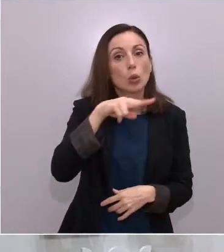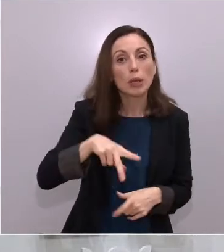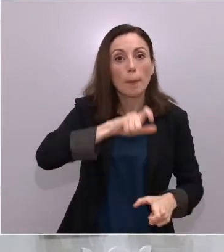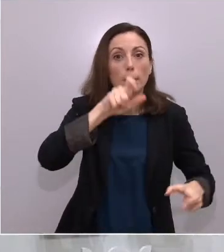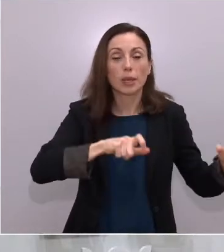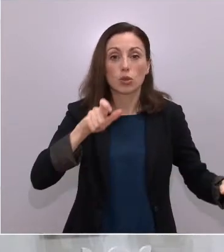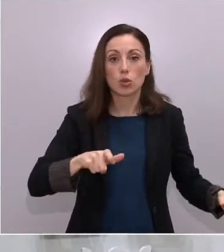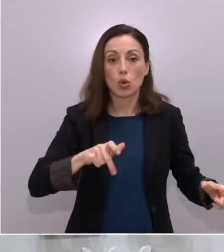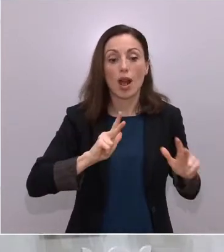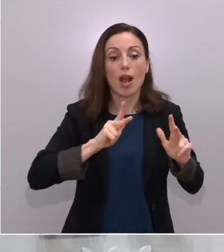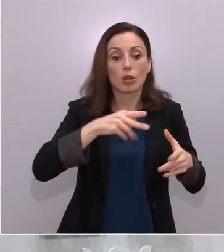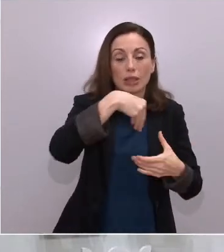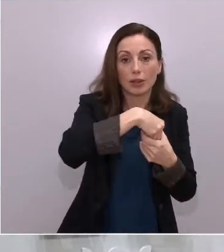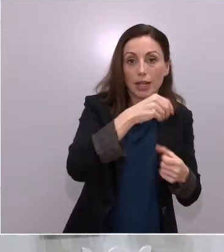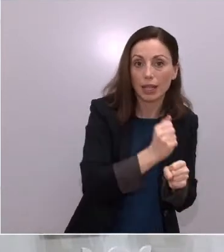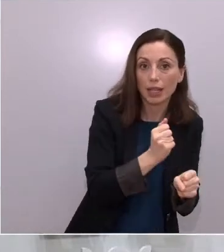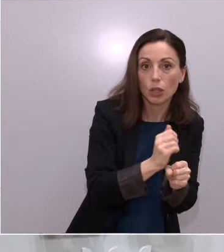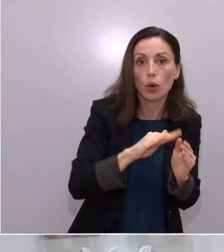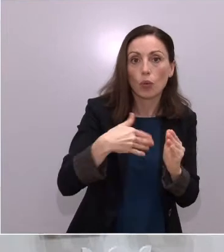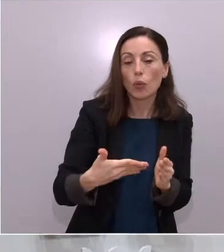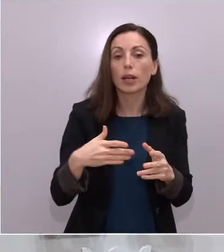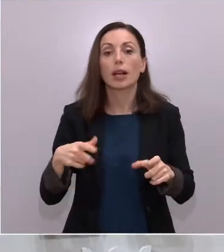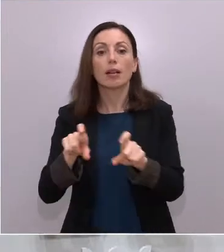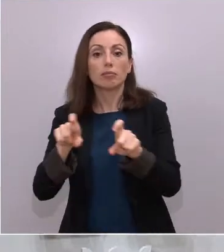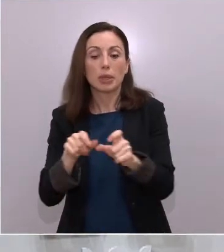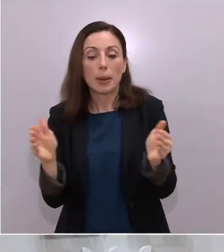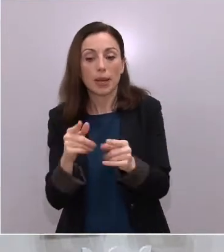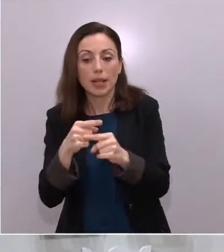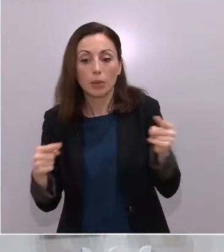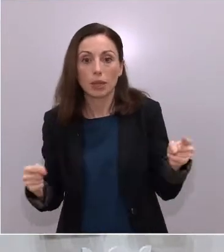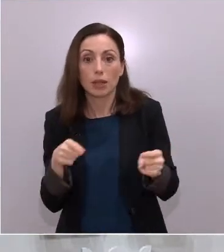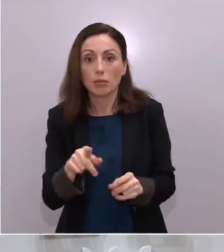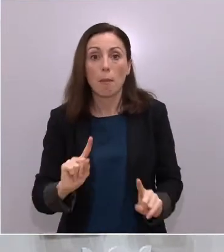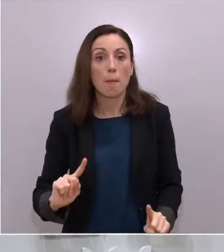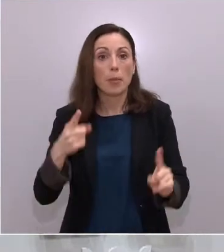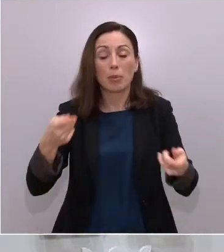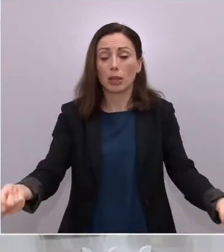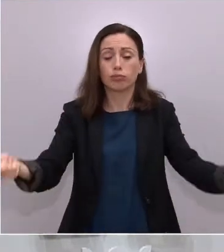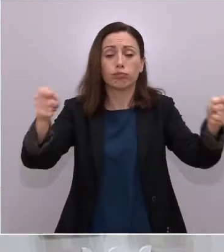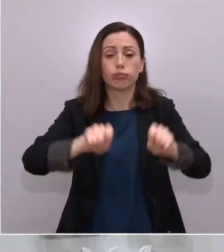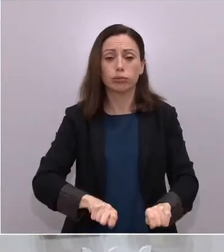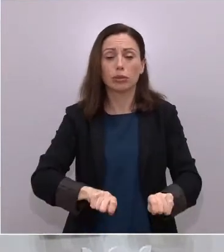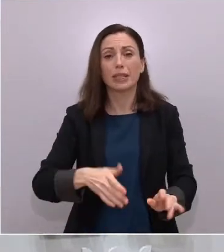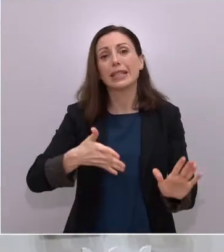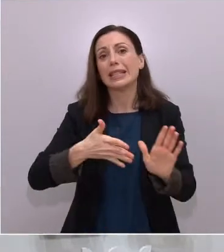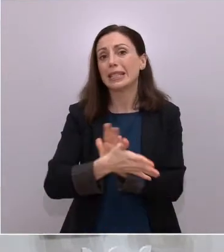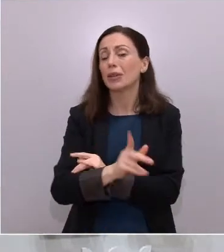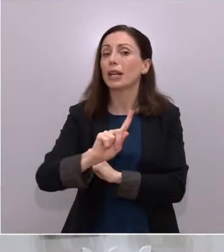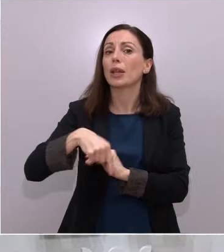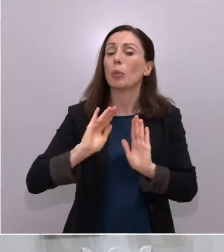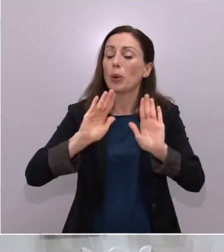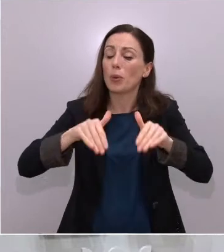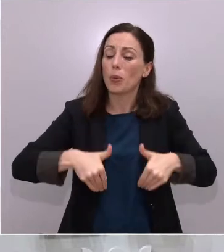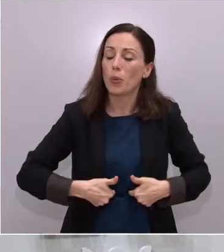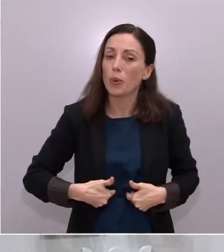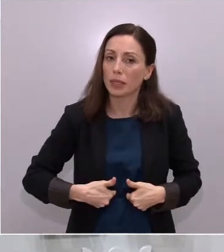y al hotelero, también al comercio minorista. Fue el primero en cerrar y al que más le va a costar seguro